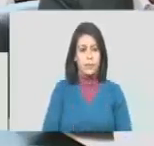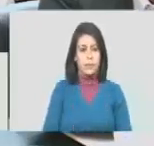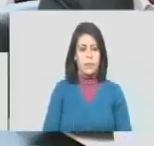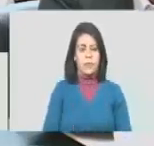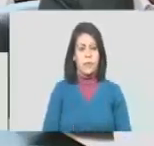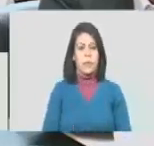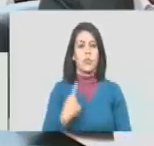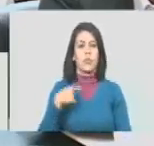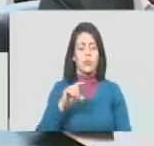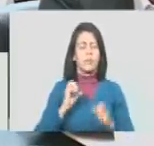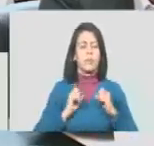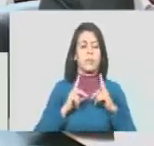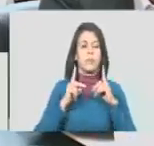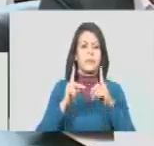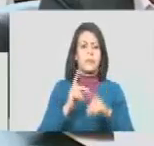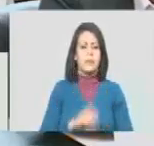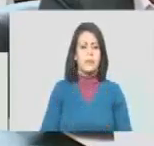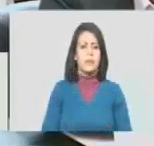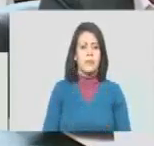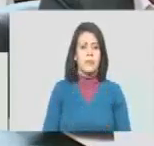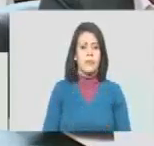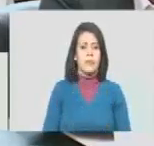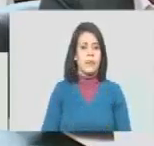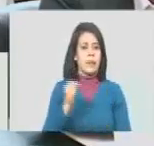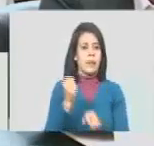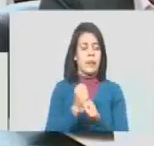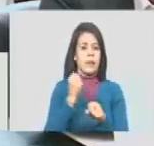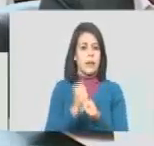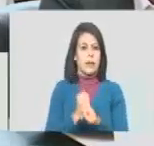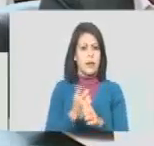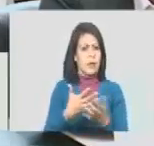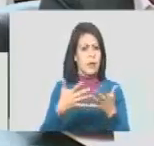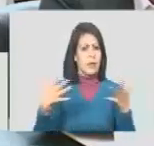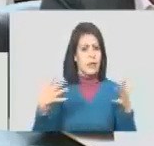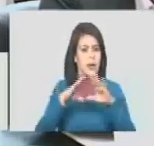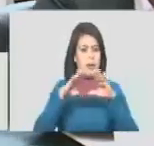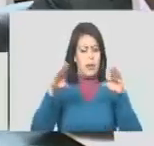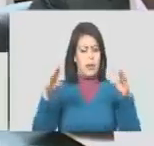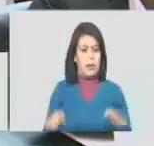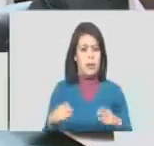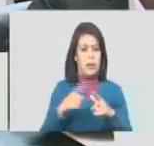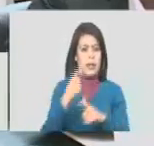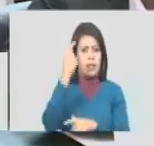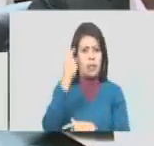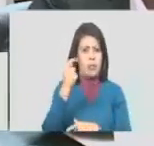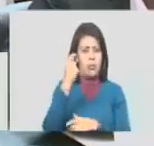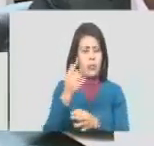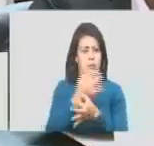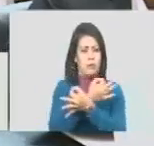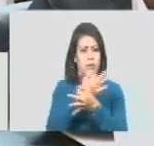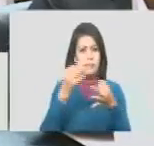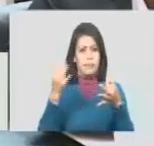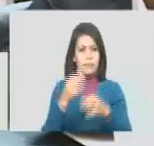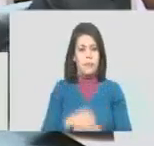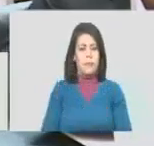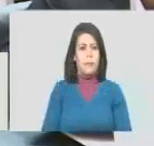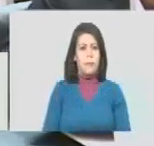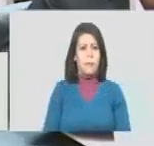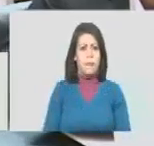tuve la oportunidad de trabajar en unas grandes mesas con unos diputados excelentes.